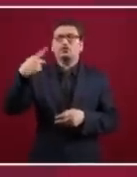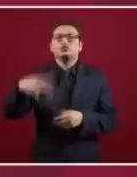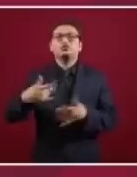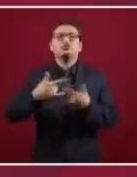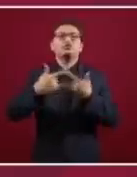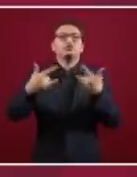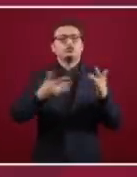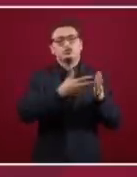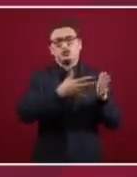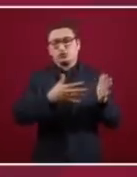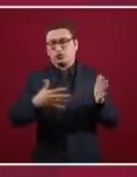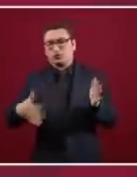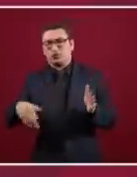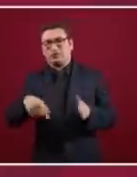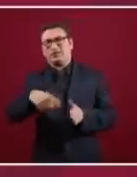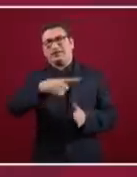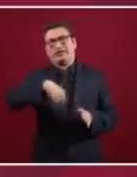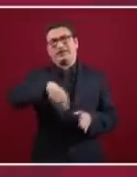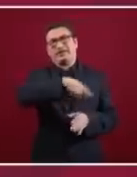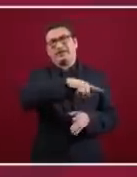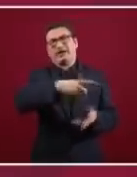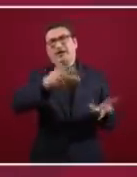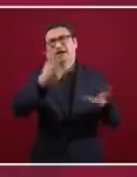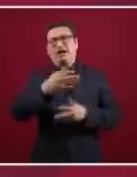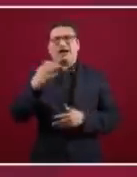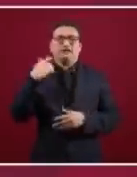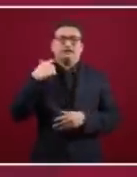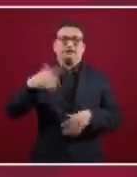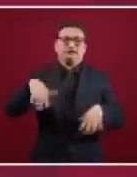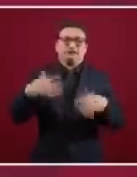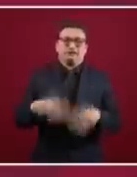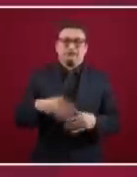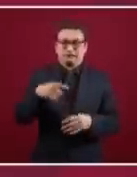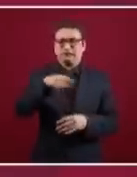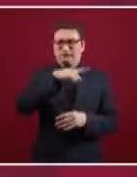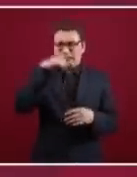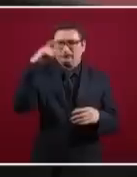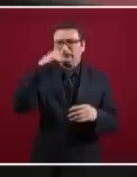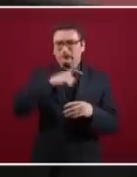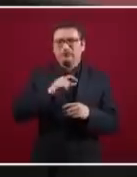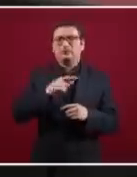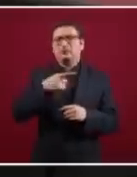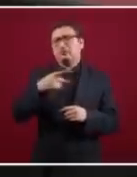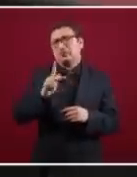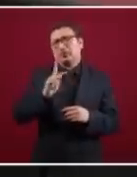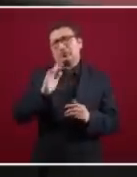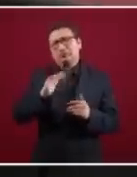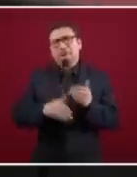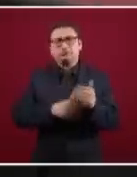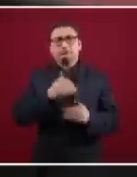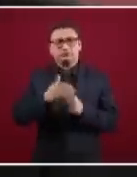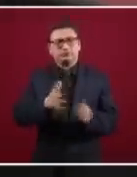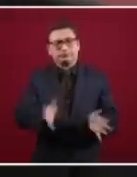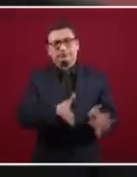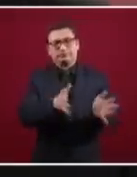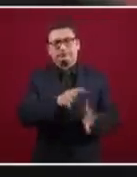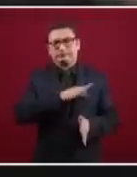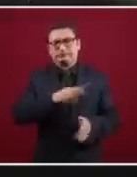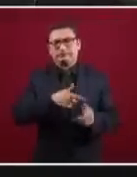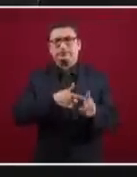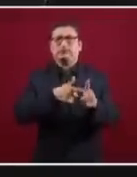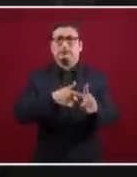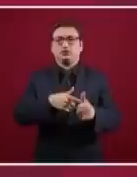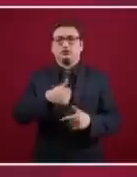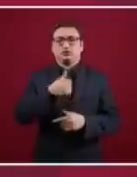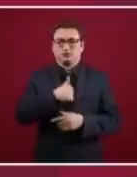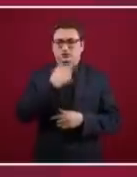la tienen difícil pero ahí la llevan que no se desanimen que sigan adelante yo